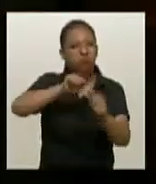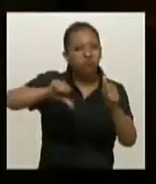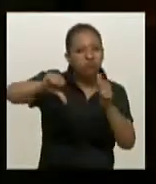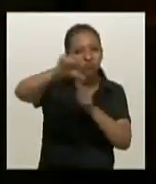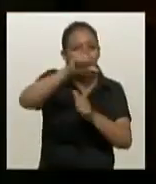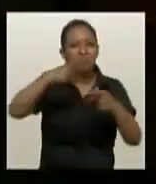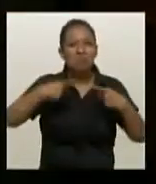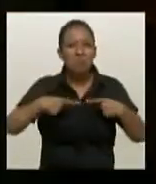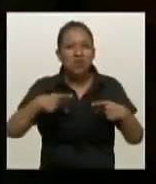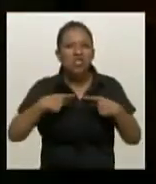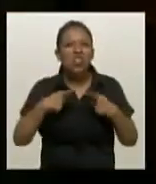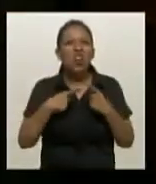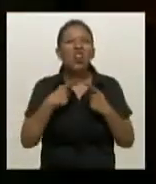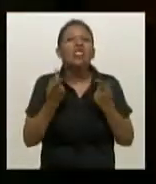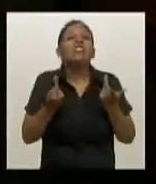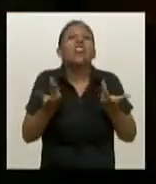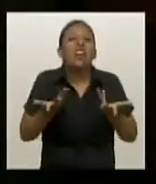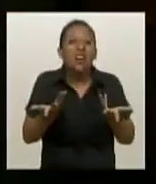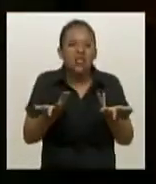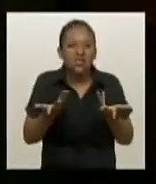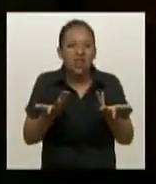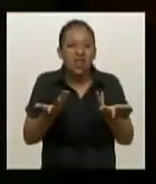gente dedicada